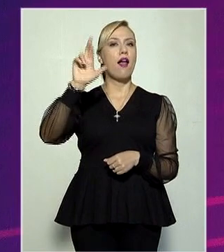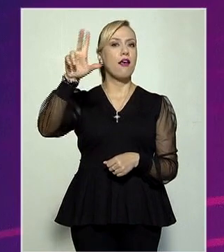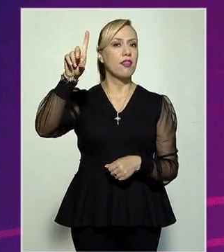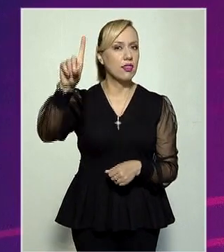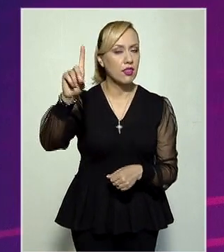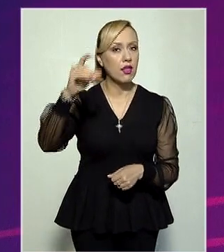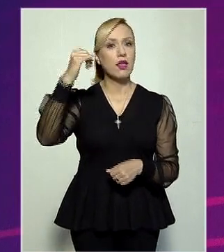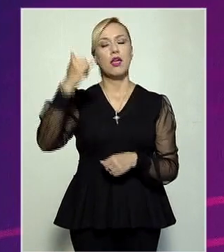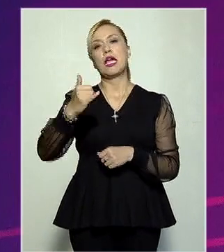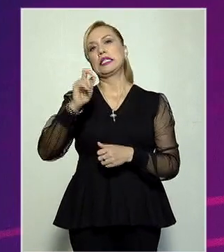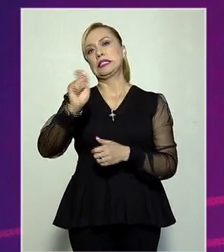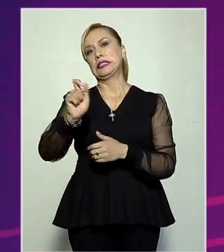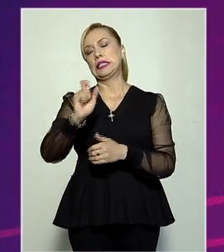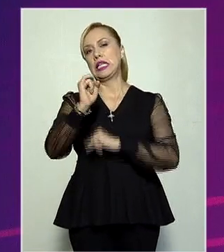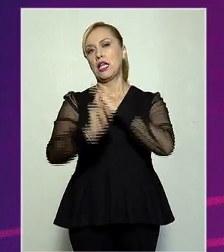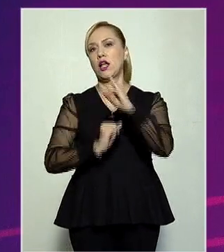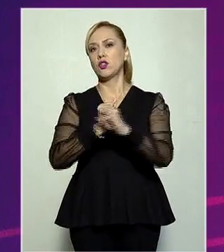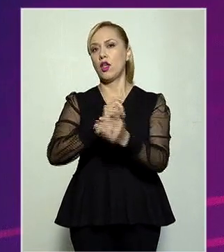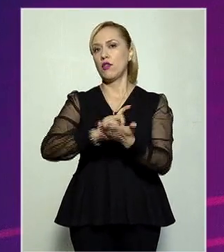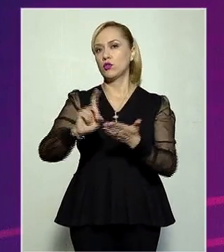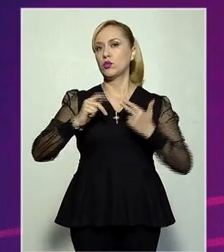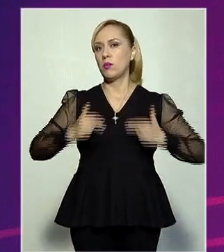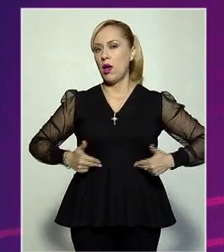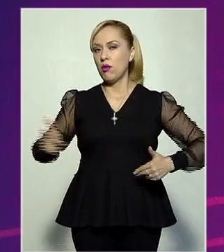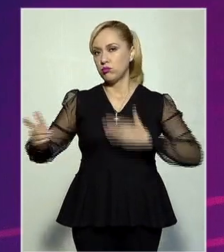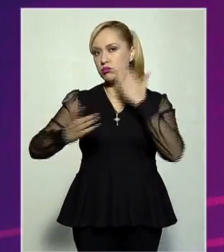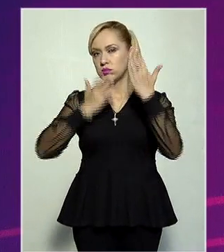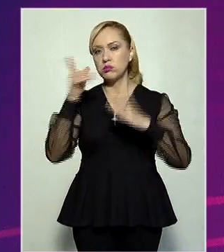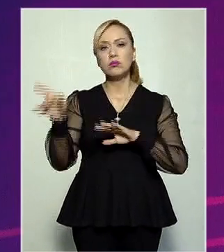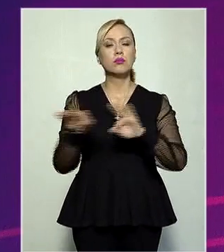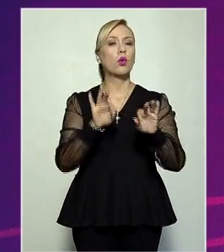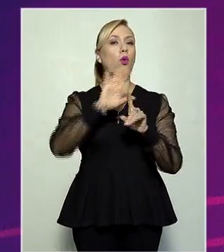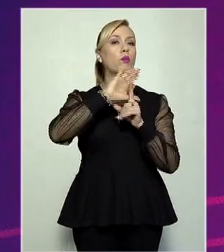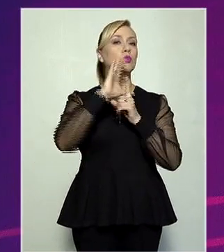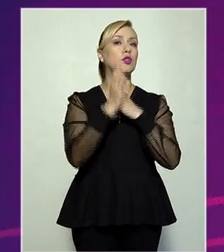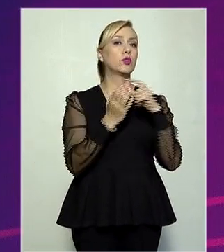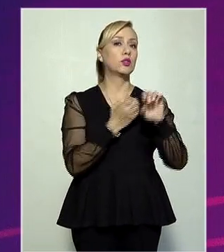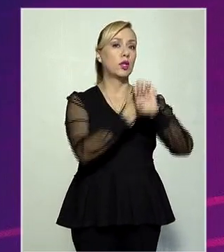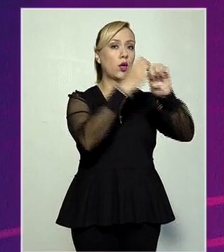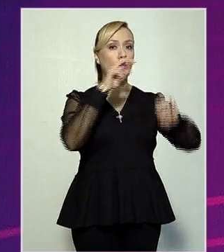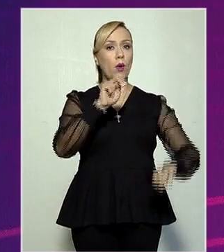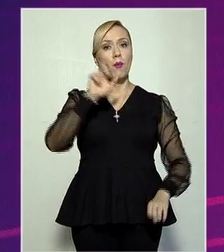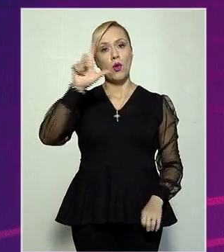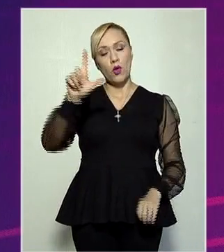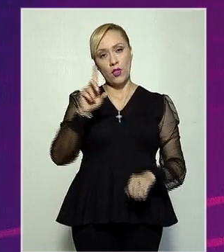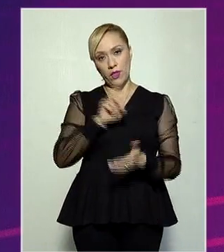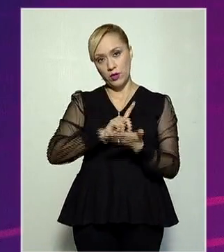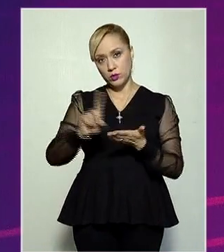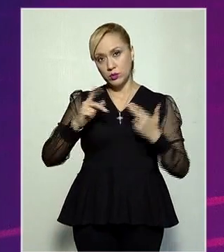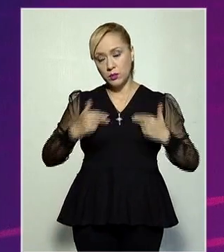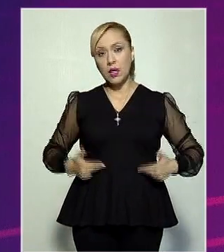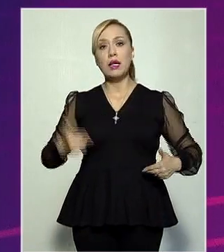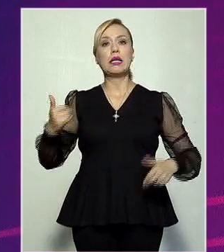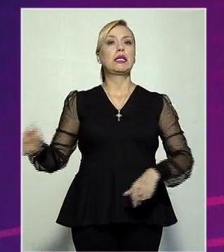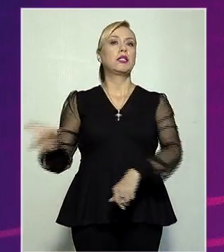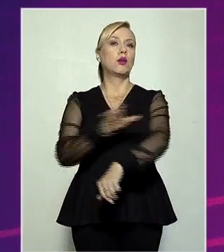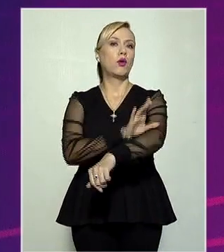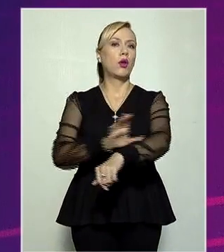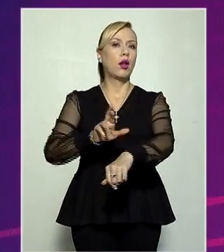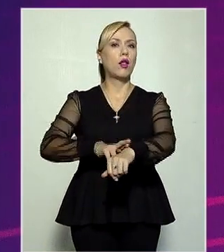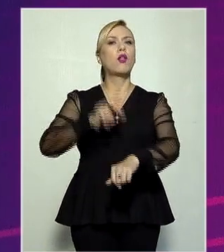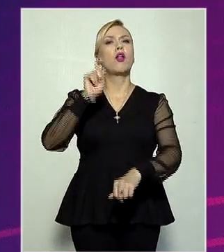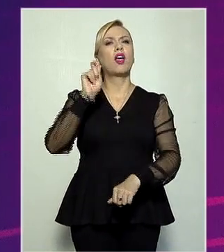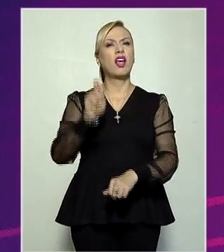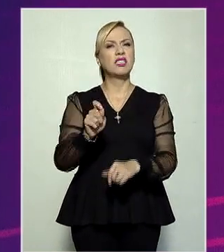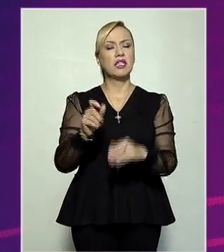Internacional de los Derechos Humanos. Trabajó en la Comisión Estatal de Derechos Humanos de Nuevo León, fue coordinador del área jurídica de la Casa